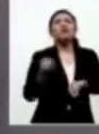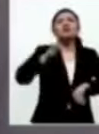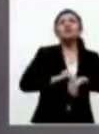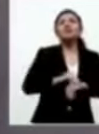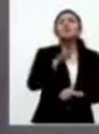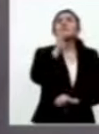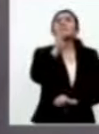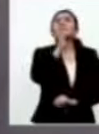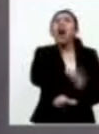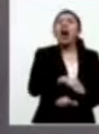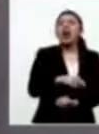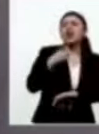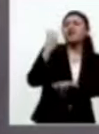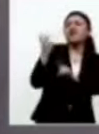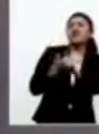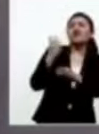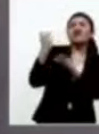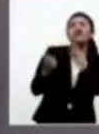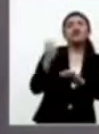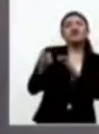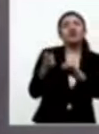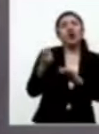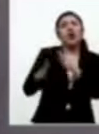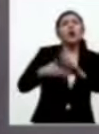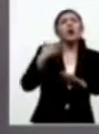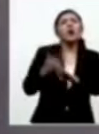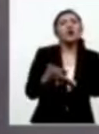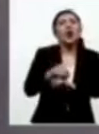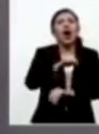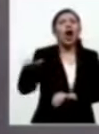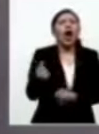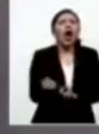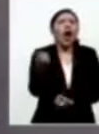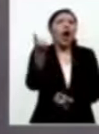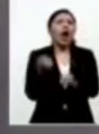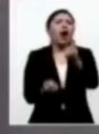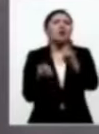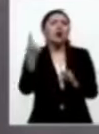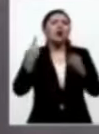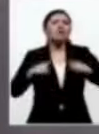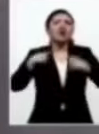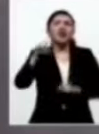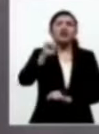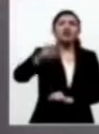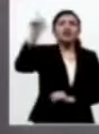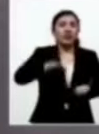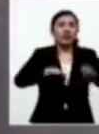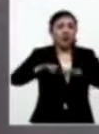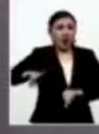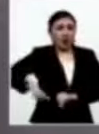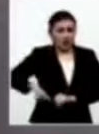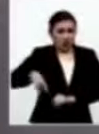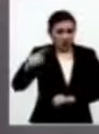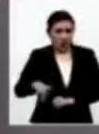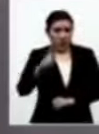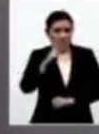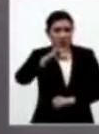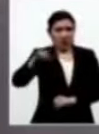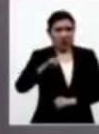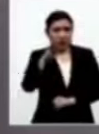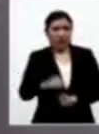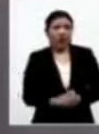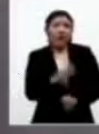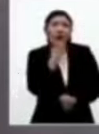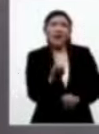una mala impresión y afectar la fama pública de algunos altos servidores públicos del Poder Judicial Federal,